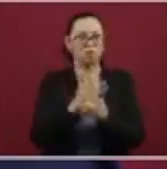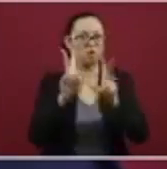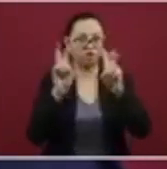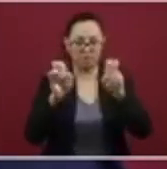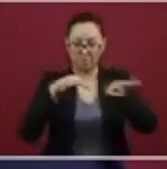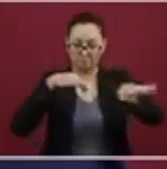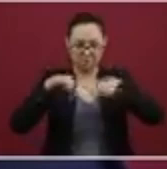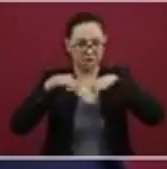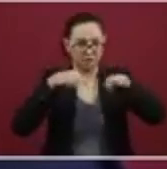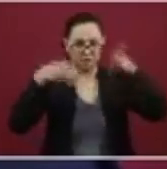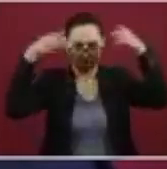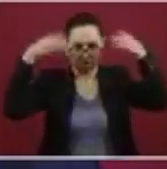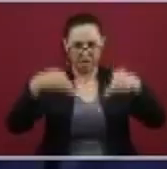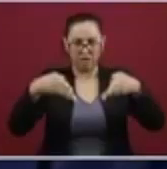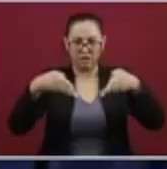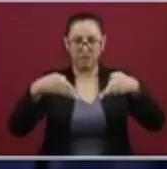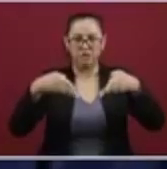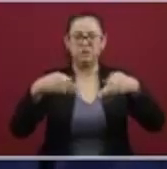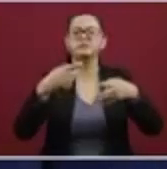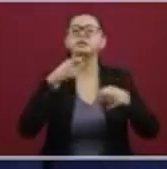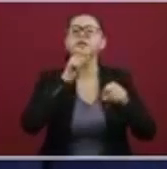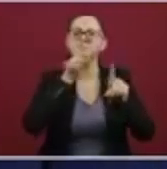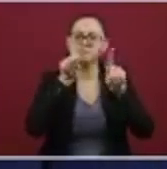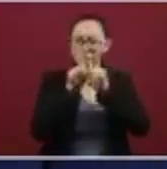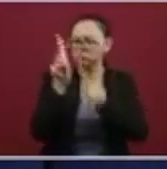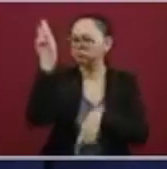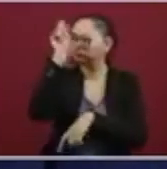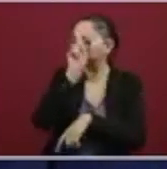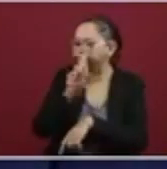profesión, y los orientan.